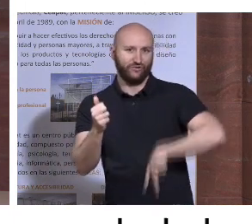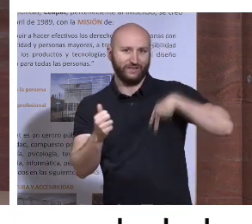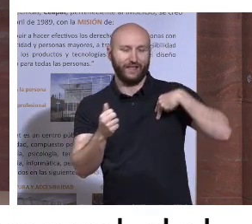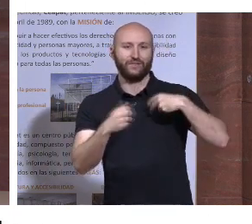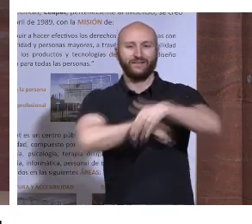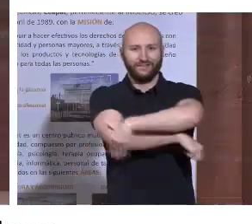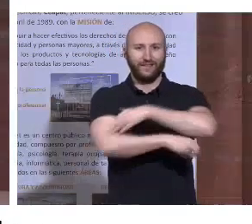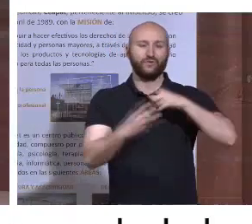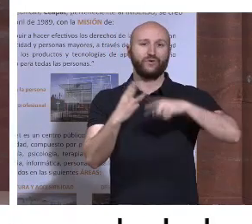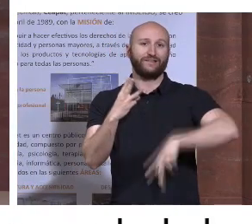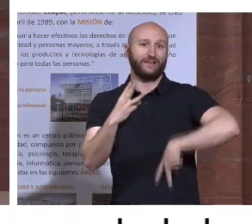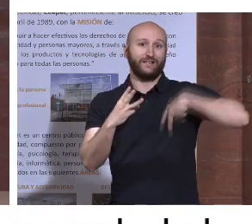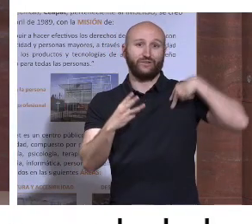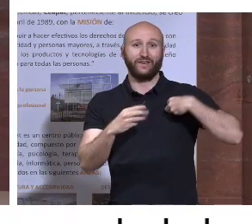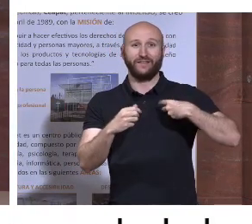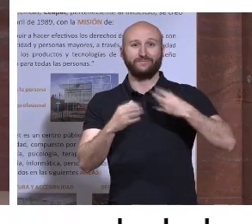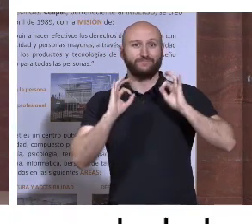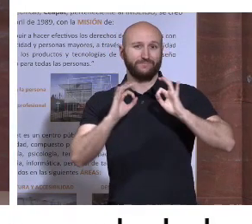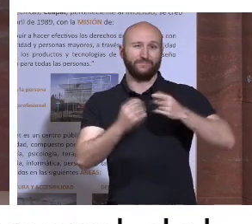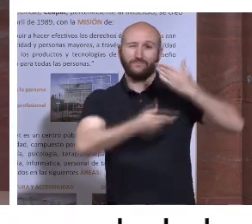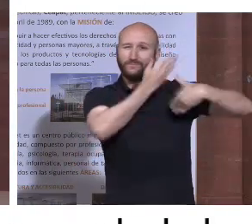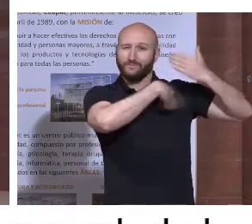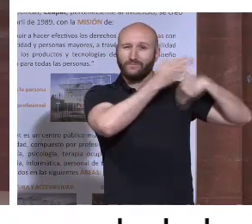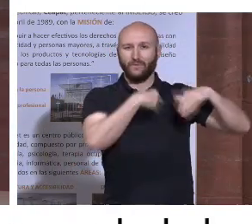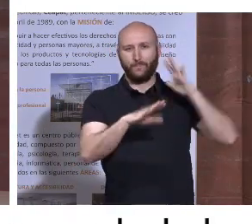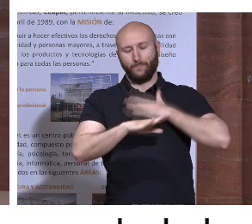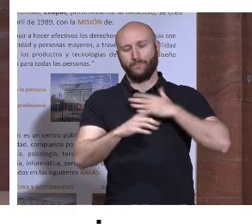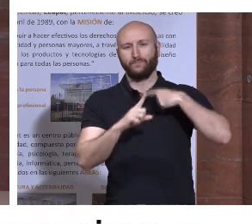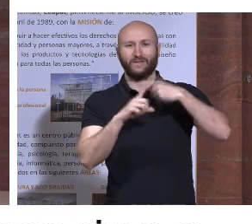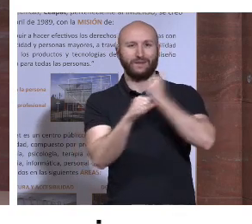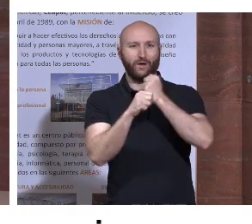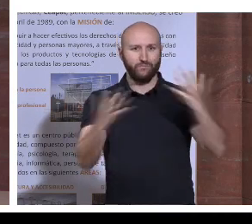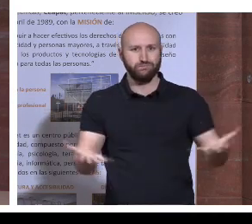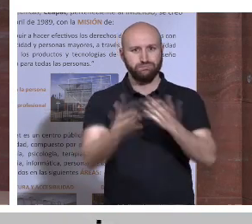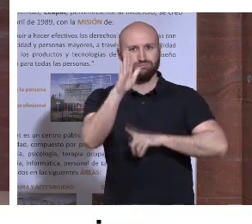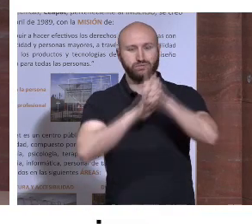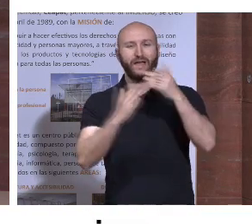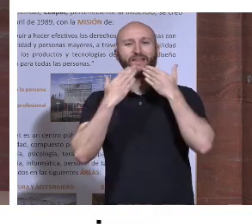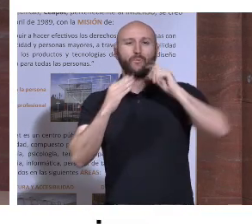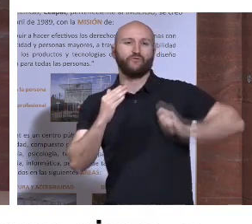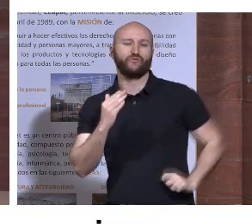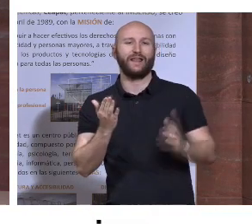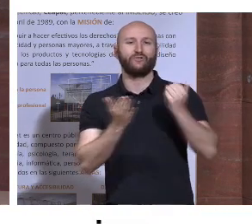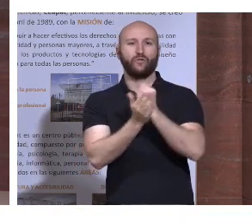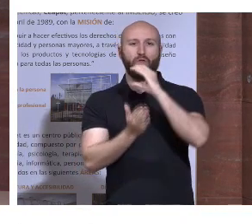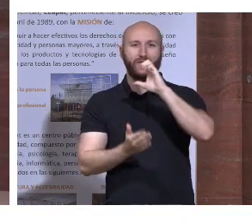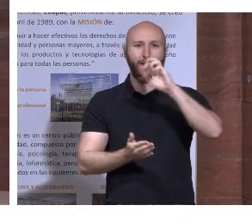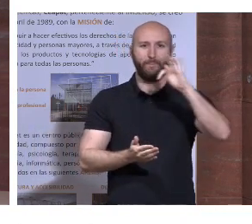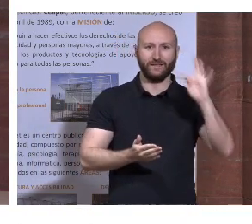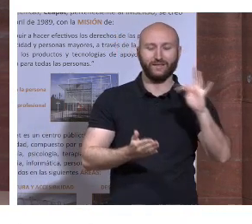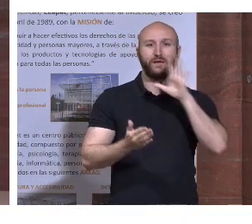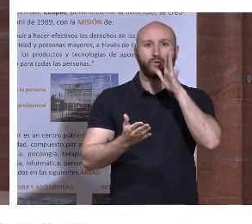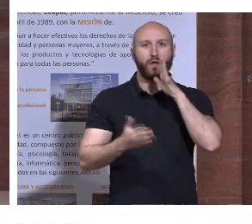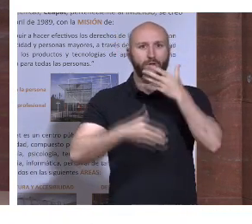que os precedieron e impulsaron nuestra labor. Gracias a todos los profesionales del CEAPAT que hicisteis,